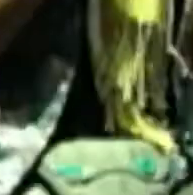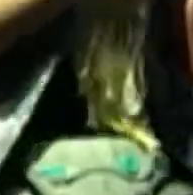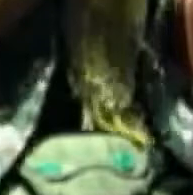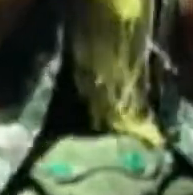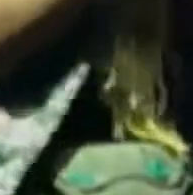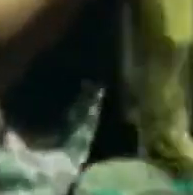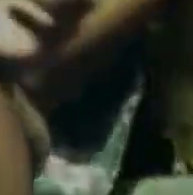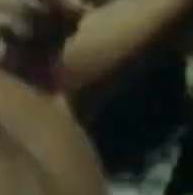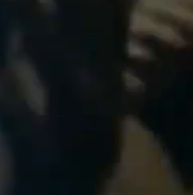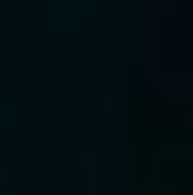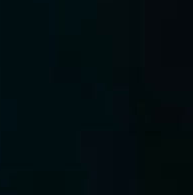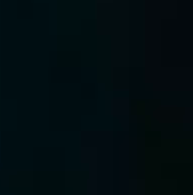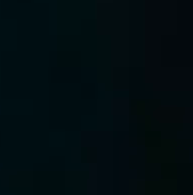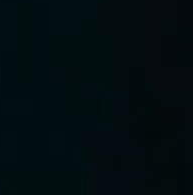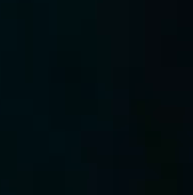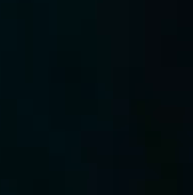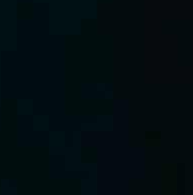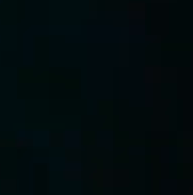música.